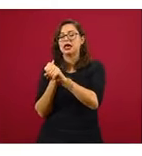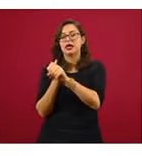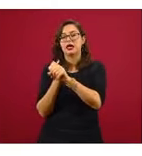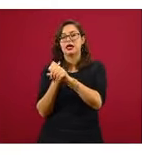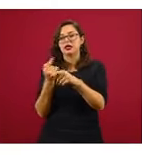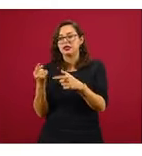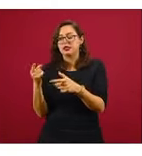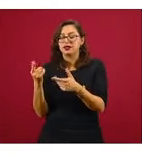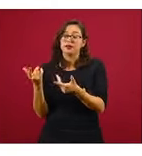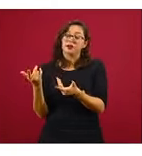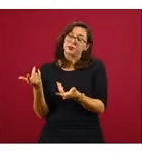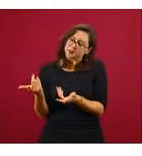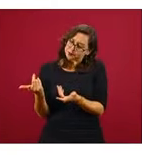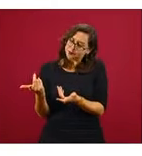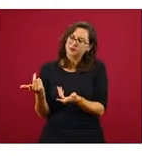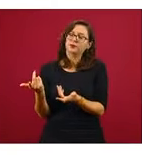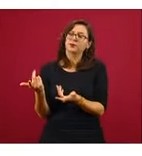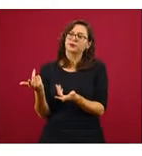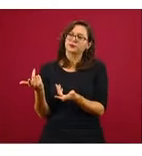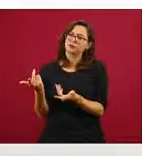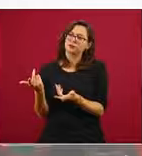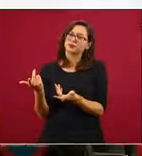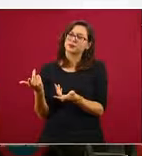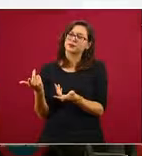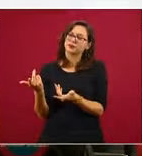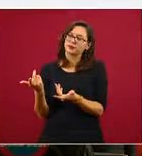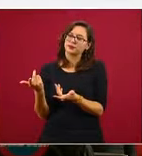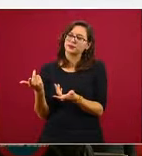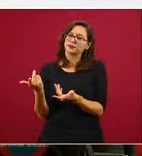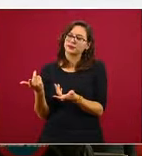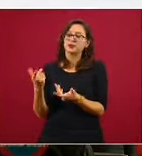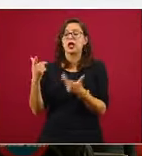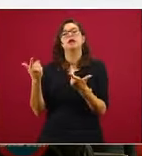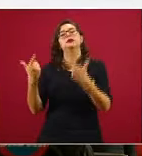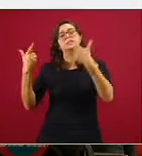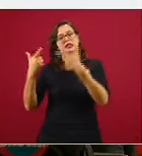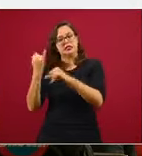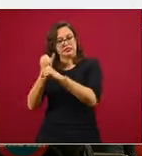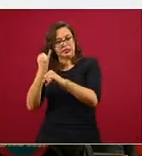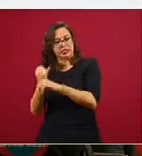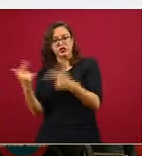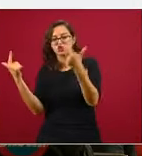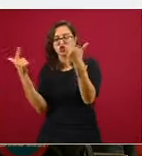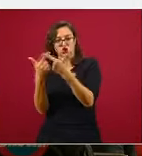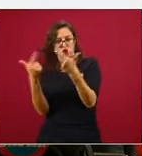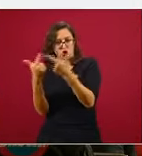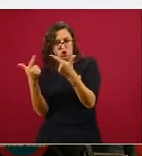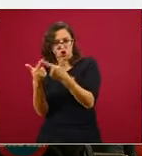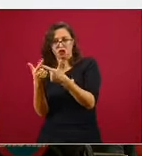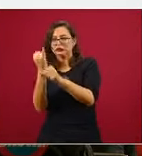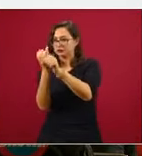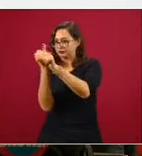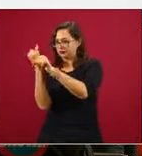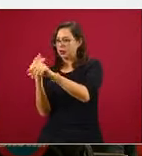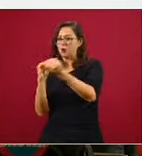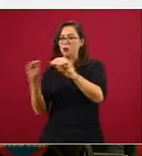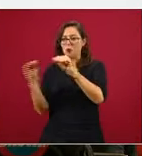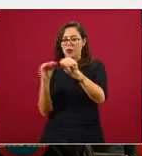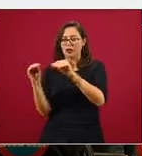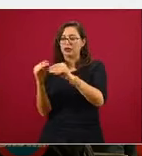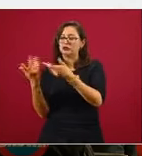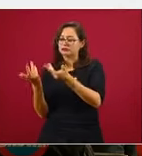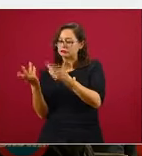los reportes de movilidad comunitaria de Google. Es la fuente que estamos utilizando en esta ocasión y los datos